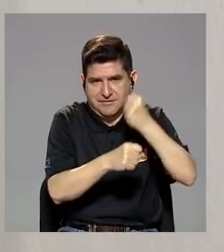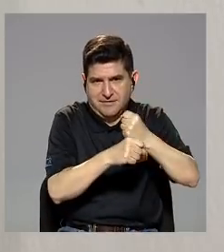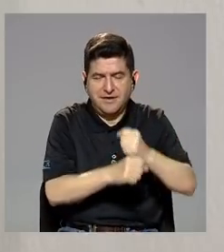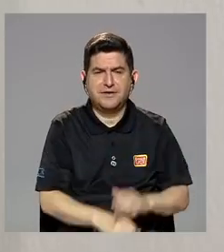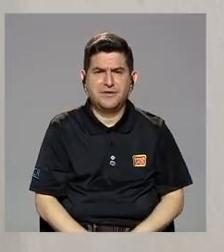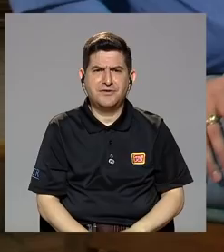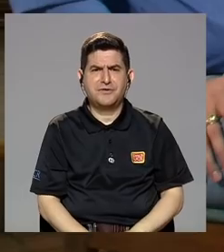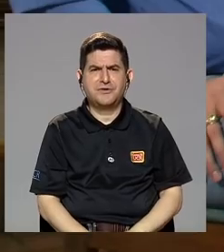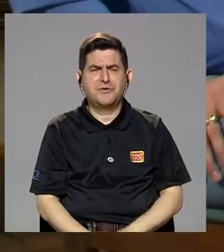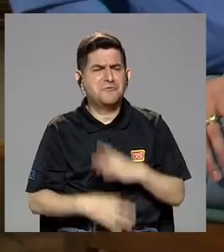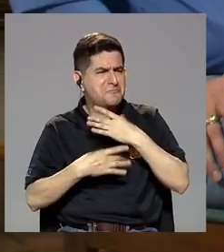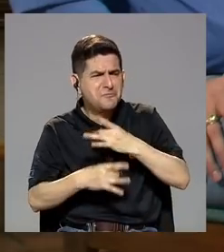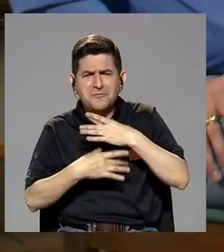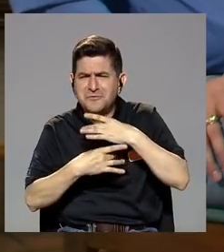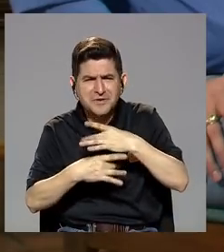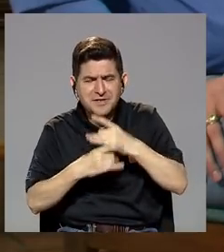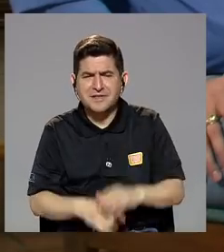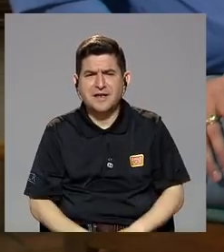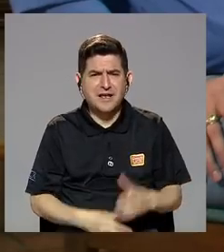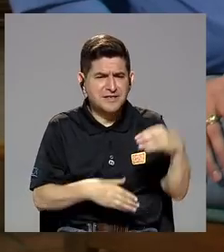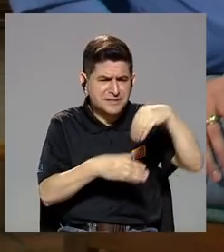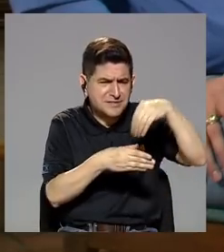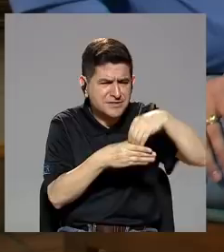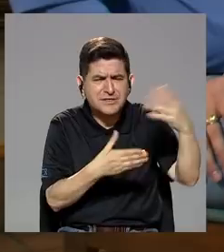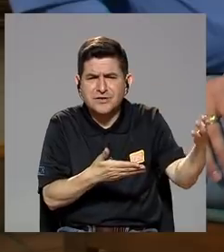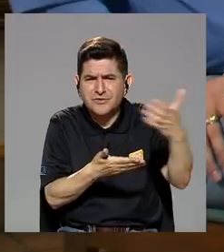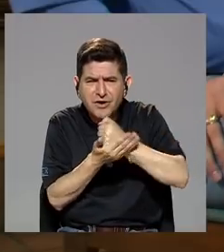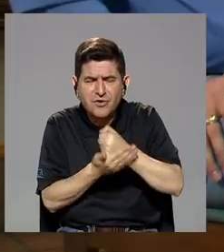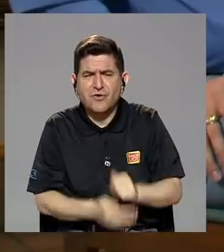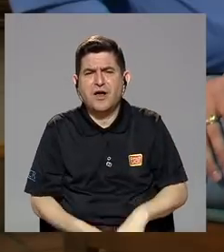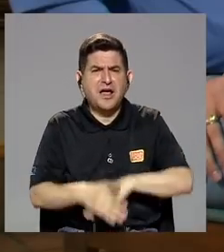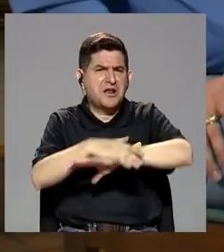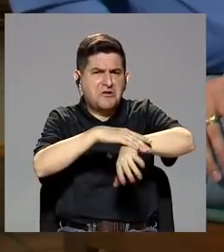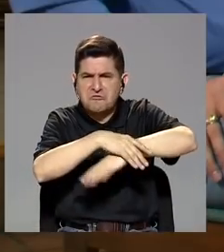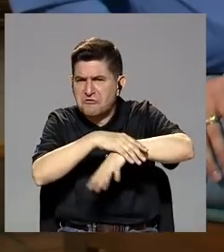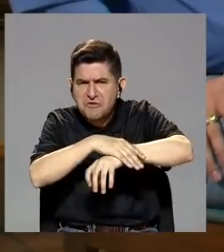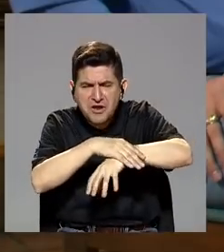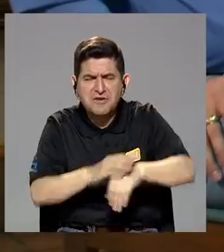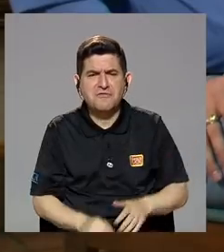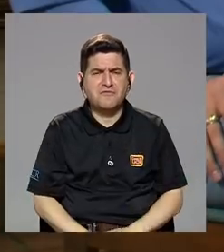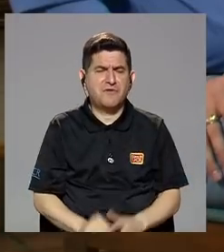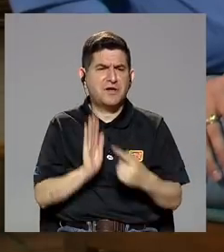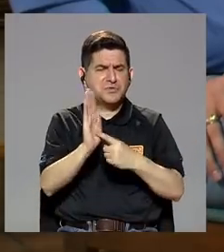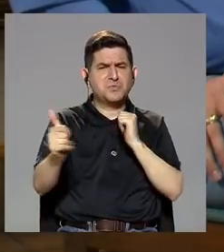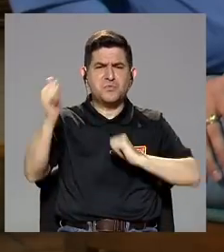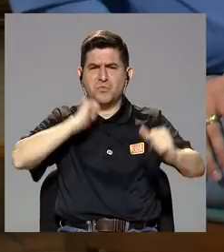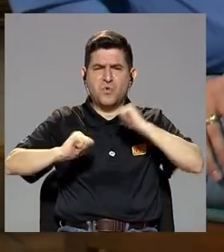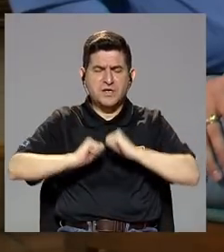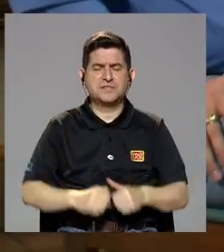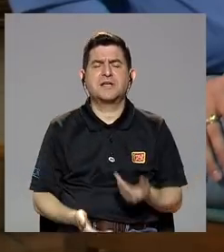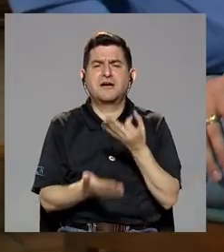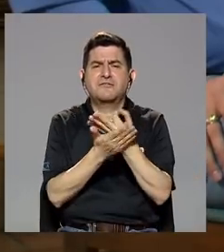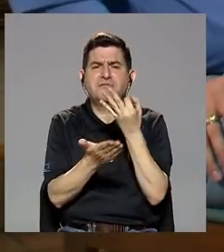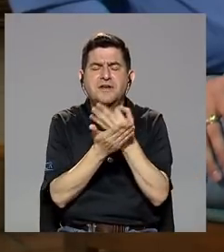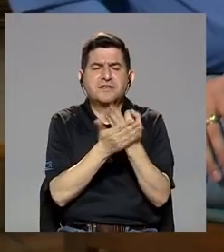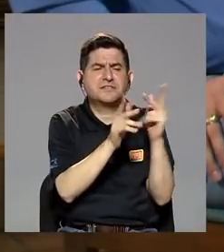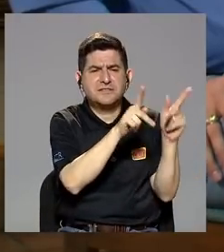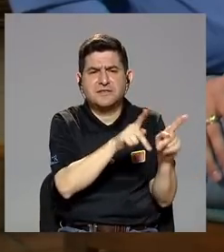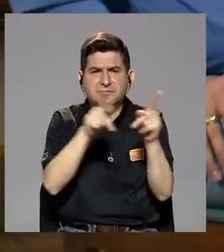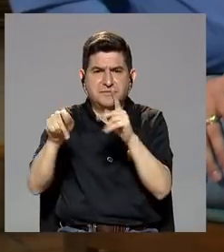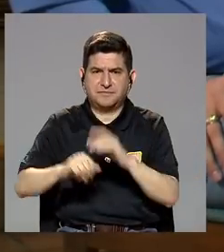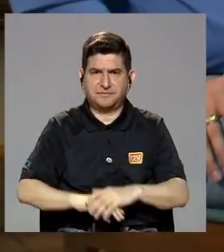abierto un fervor se hacían colectas se hacían rifas me acuerdo espectáculos teatrales para financiar a la